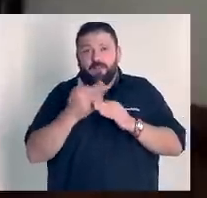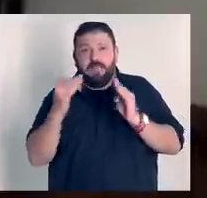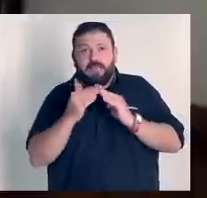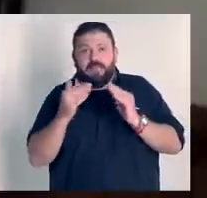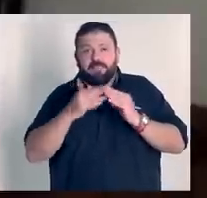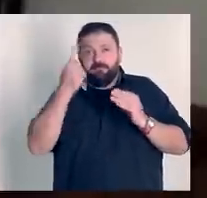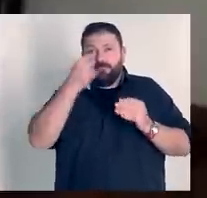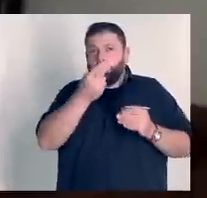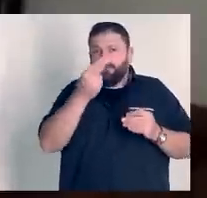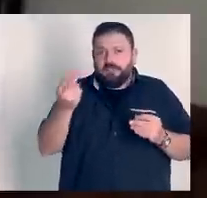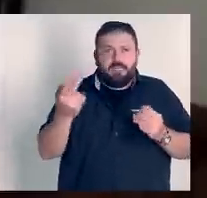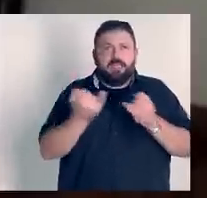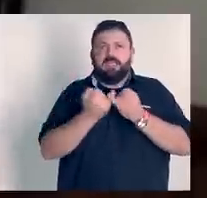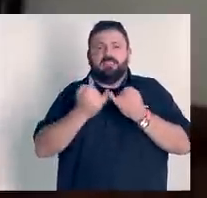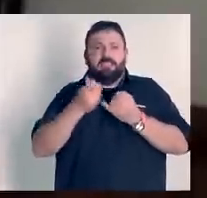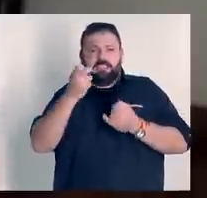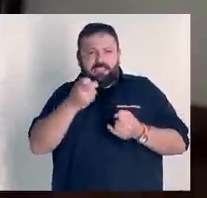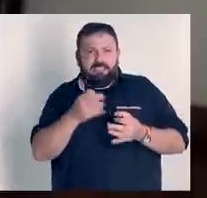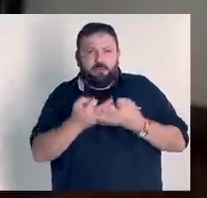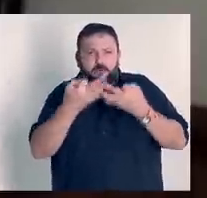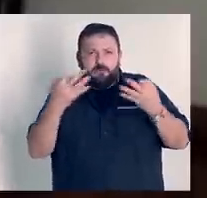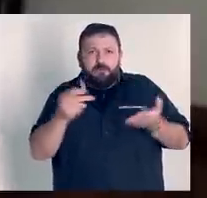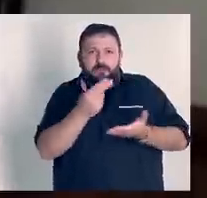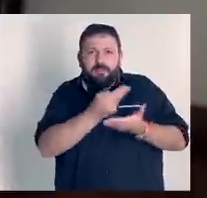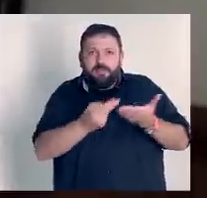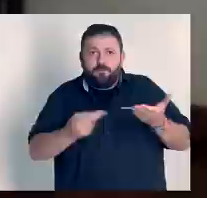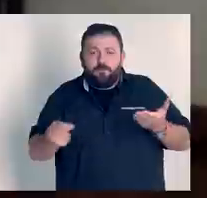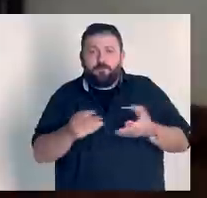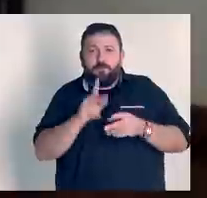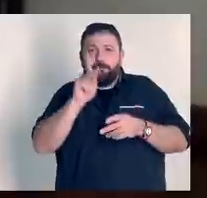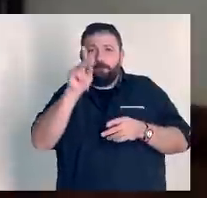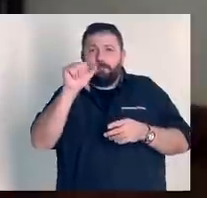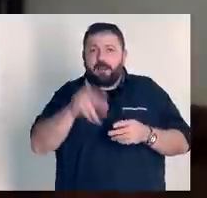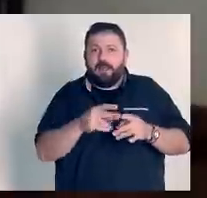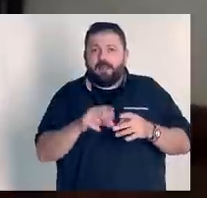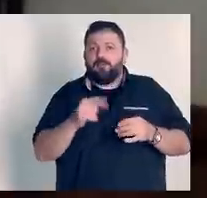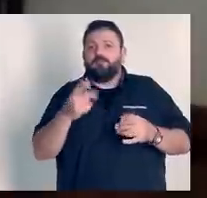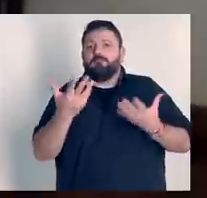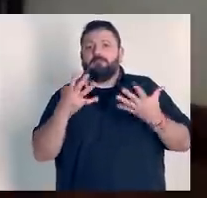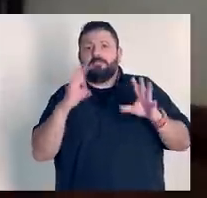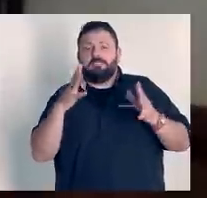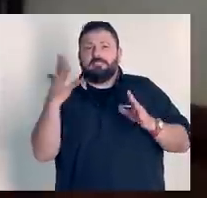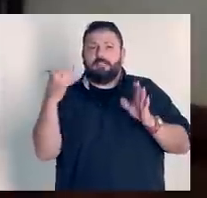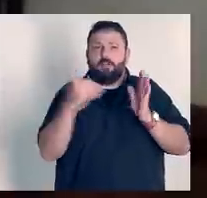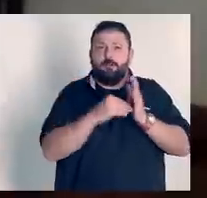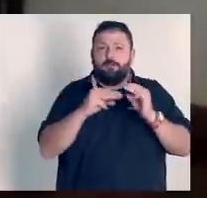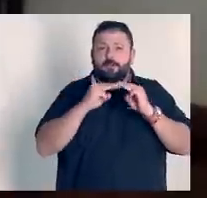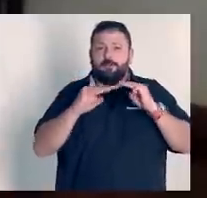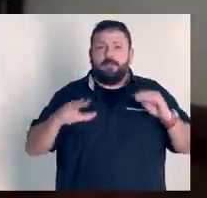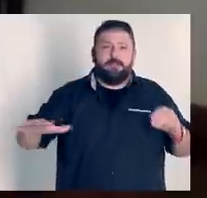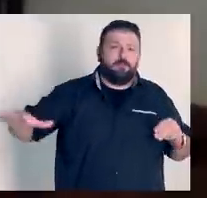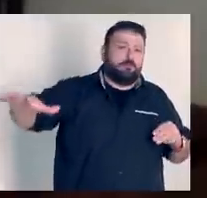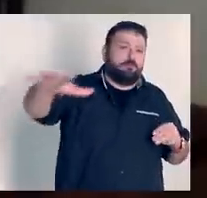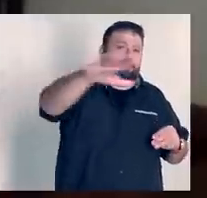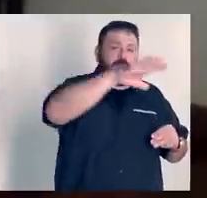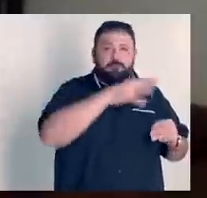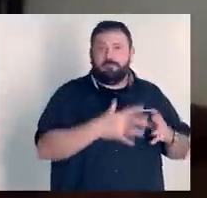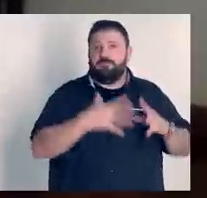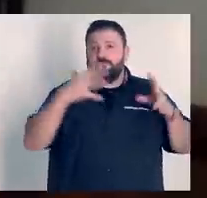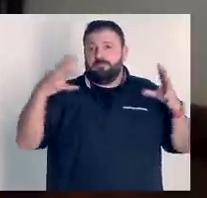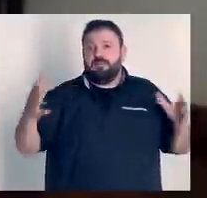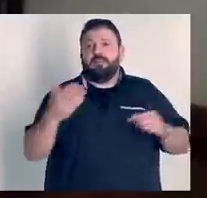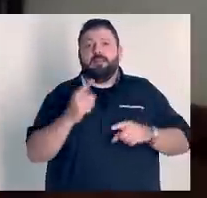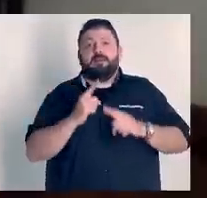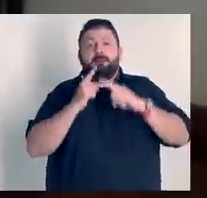en un papel, se hizo en un terreno pues de 5,000 metros más o menos de cuadrados, ¿verdad? Y más los metros